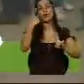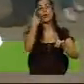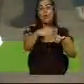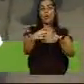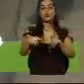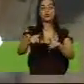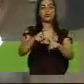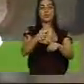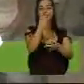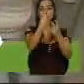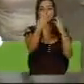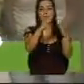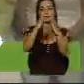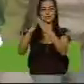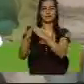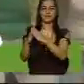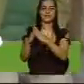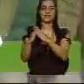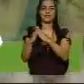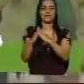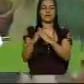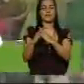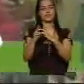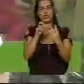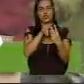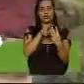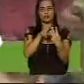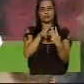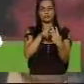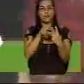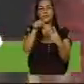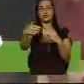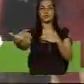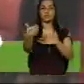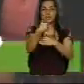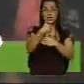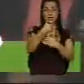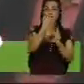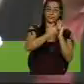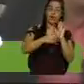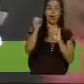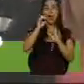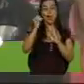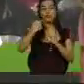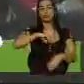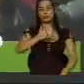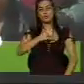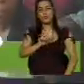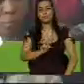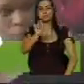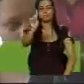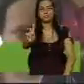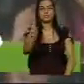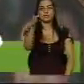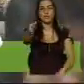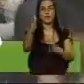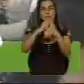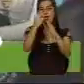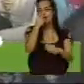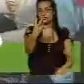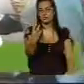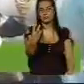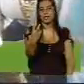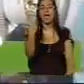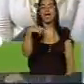la verificación de los datos. Entonces también es el casa a casa y es donde en ese momento, en esa fase, cuando asisten